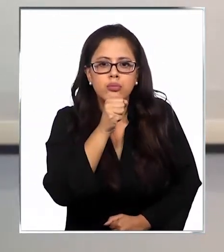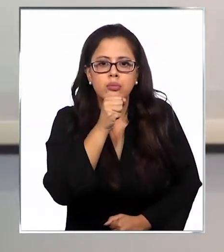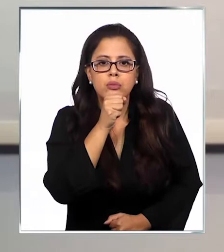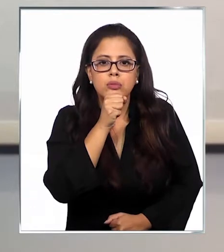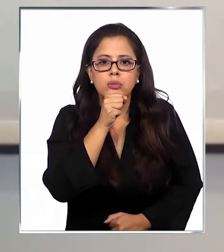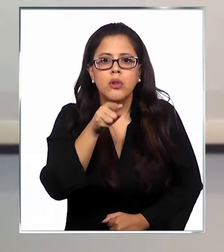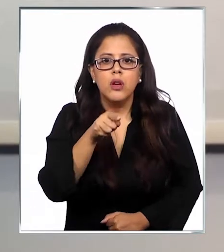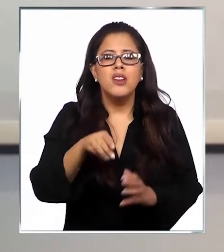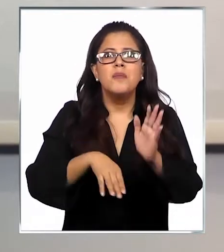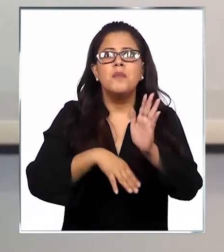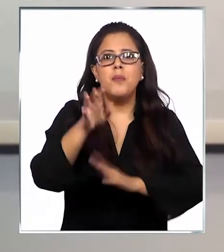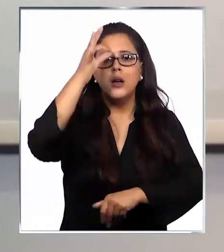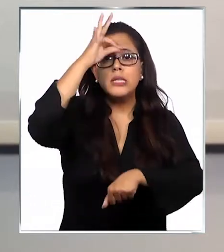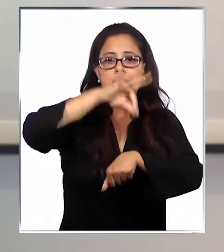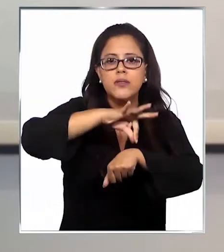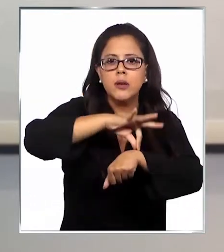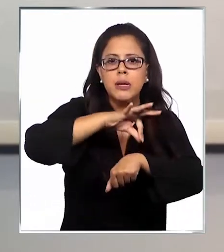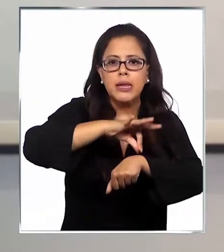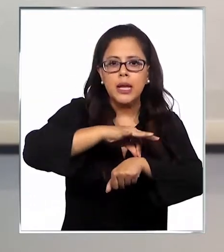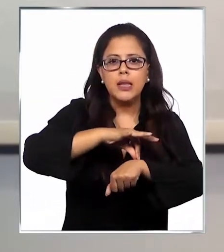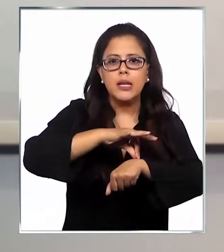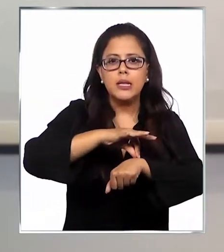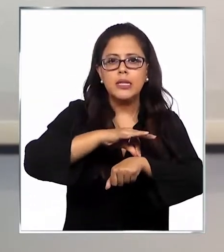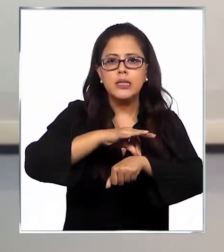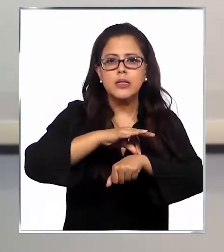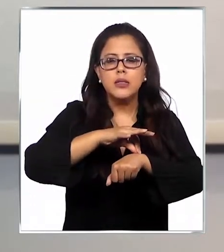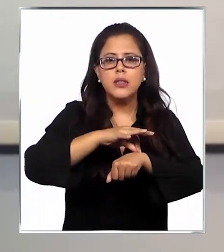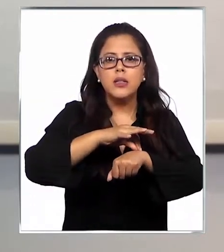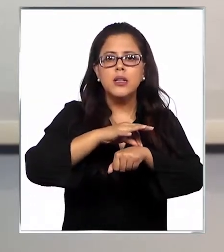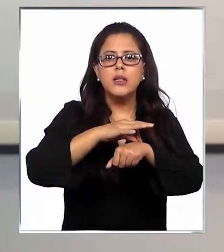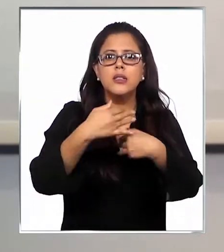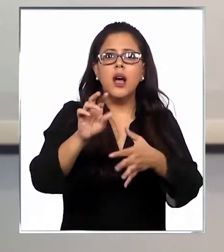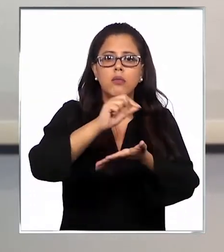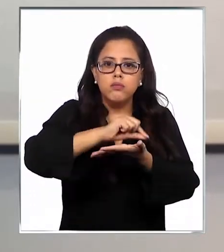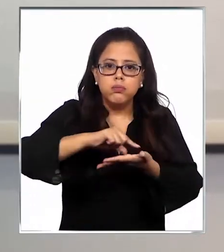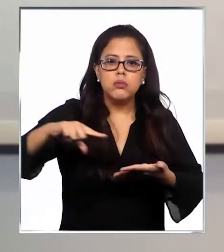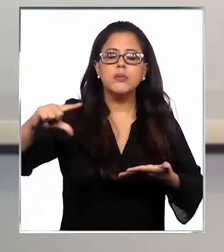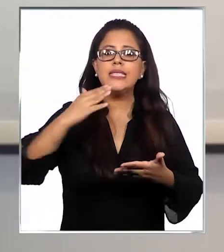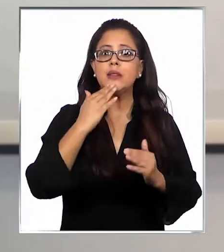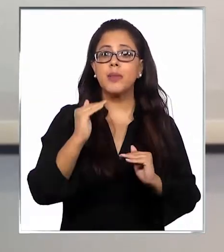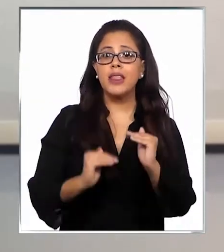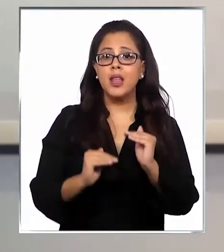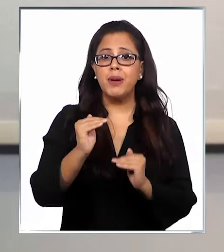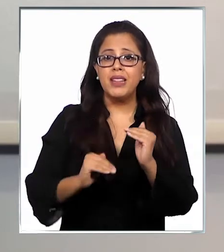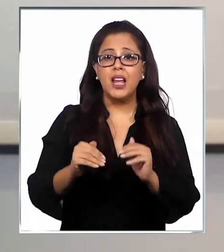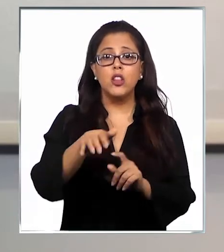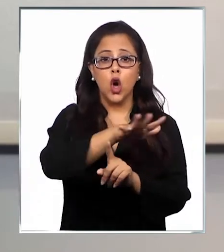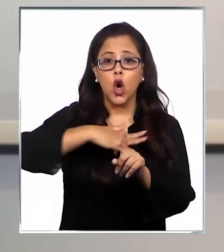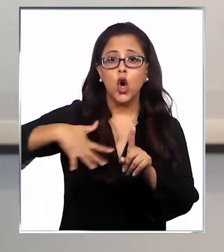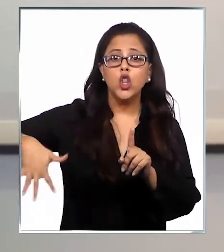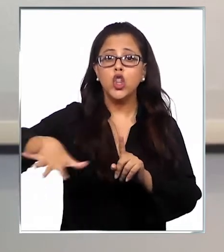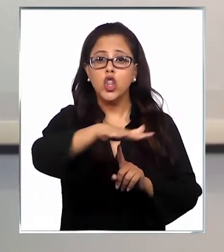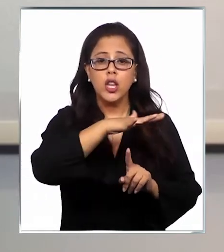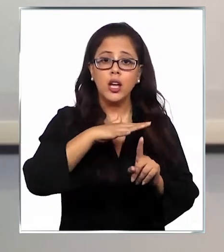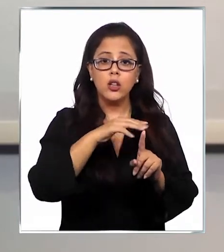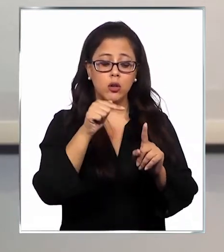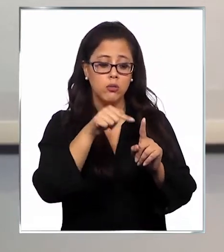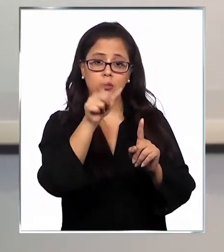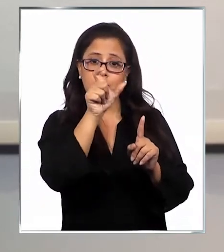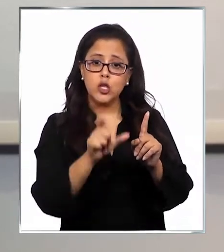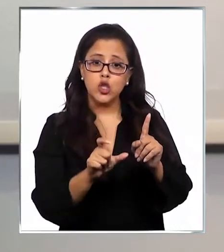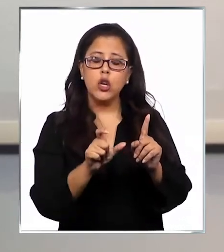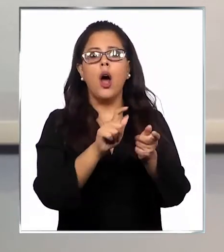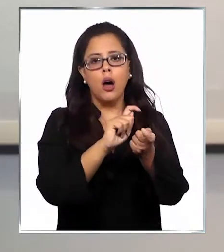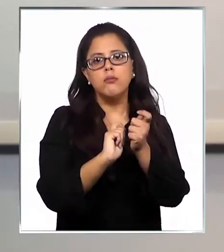mayor cantidad de enfermedades y en promedio ese número de enfermedades, dependiendo también de cuál es el contexto en el cual estemos frente a esta persona mayor,